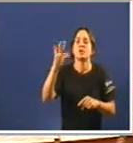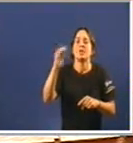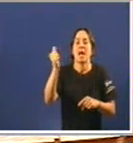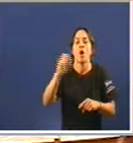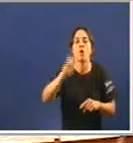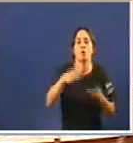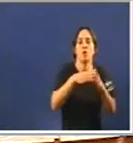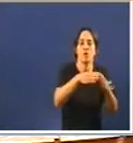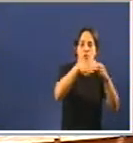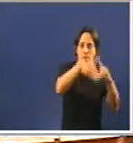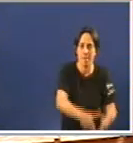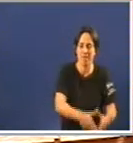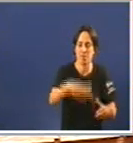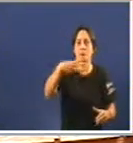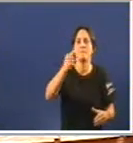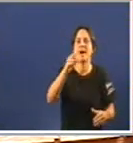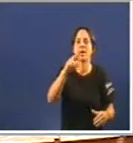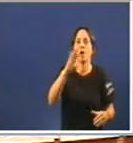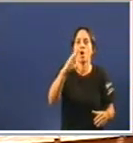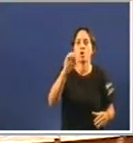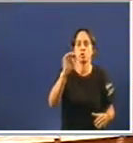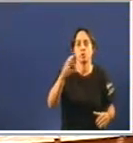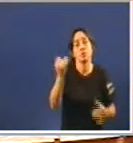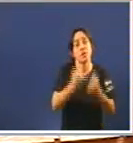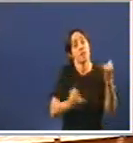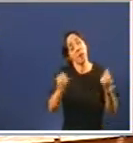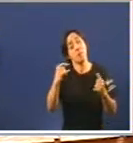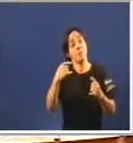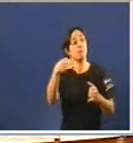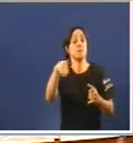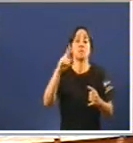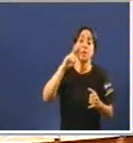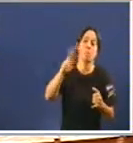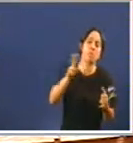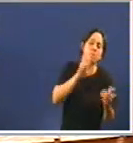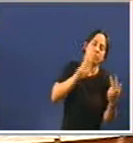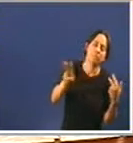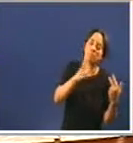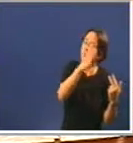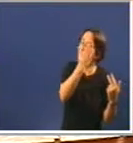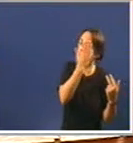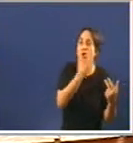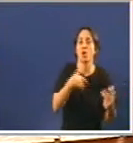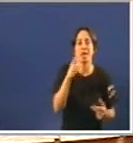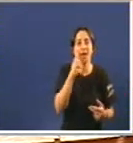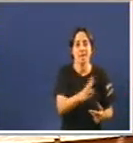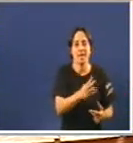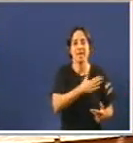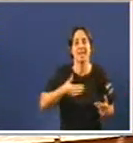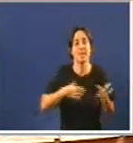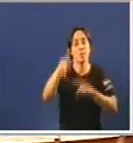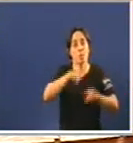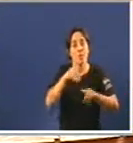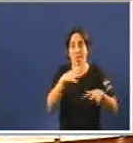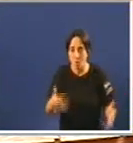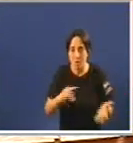Galicia sigue mirando para outro lado e, polo tanto, o que queremos aquí é dous puntos que resolvan, por unha parte, o problema actual e, por